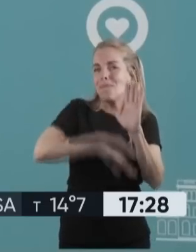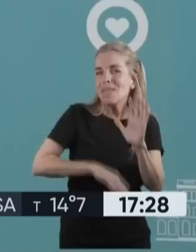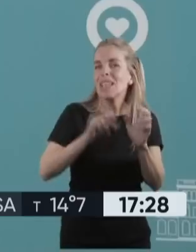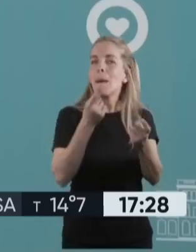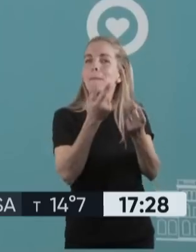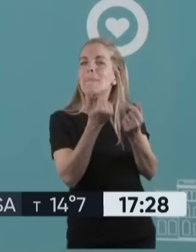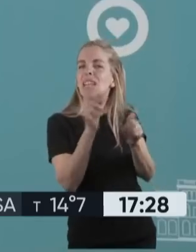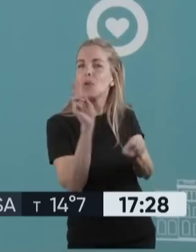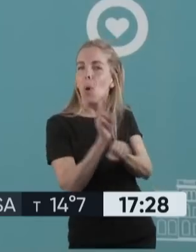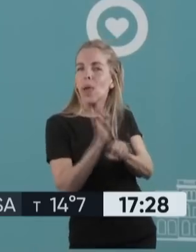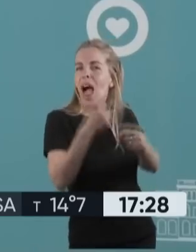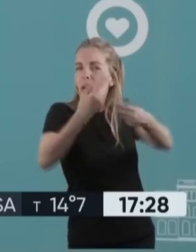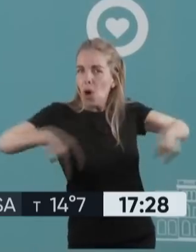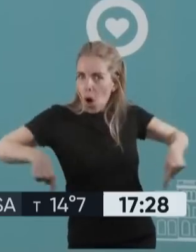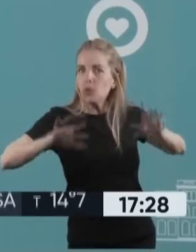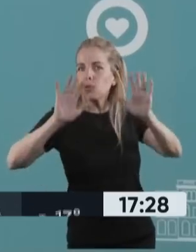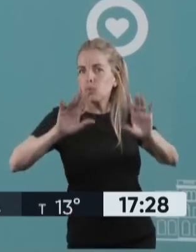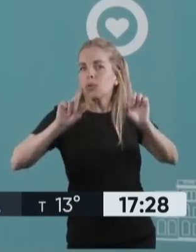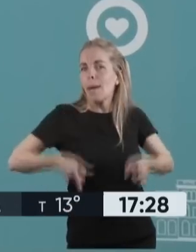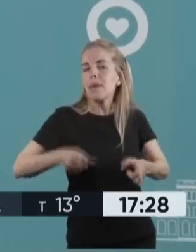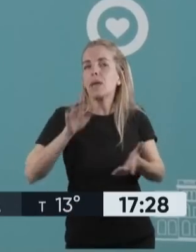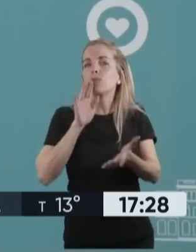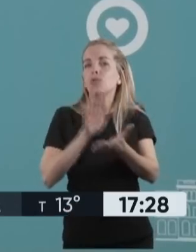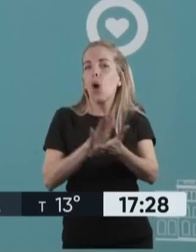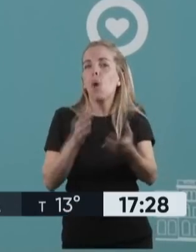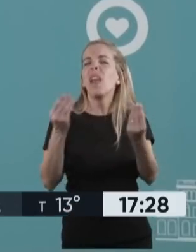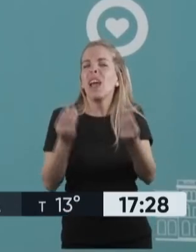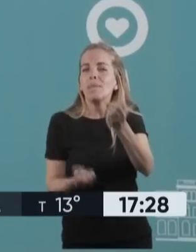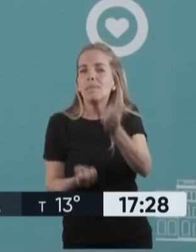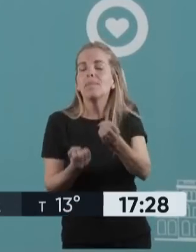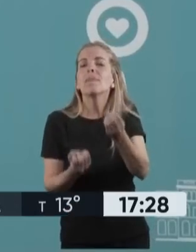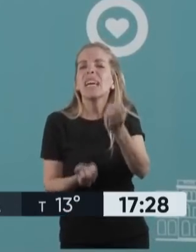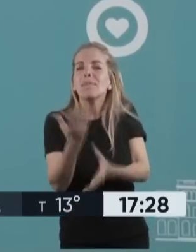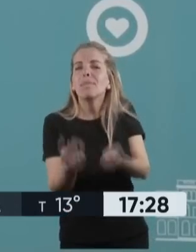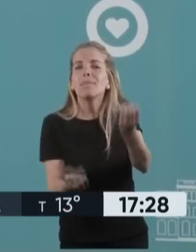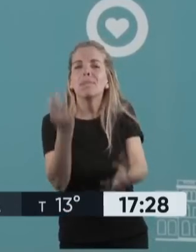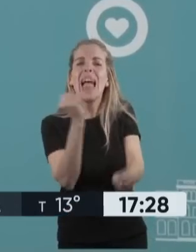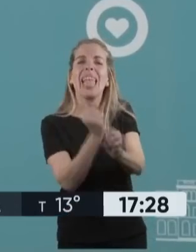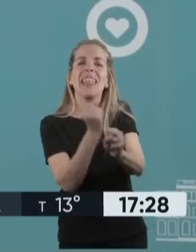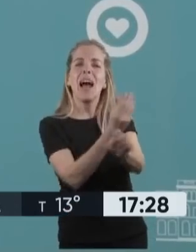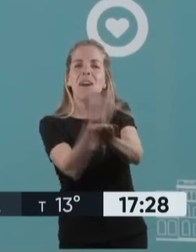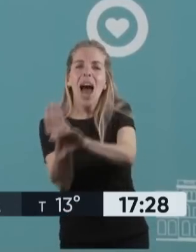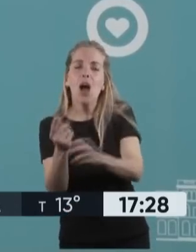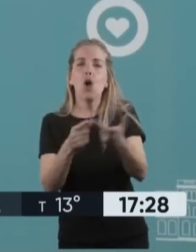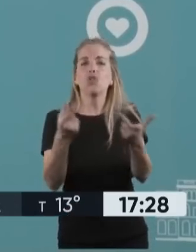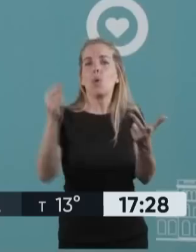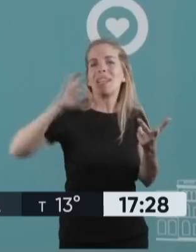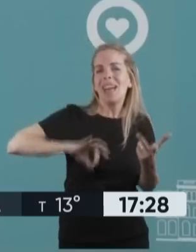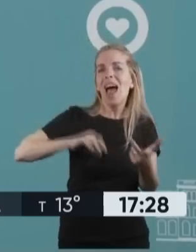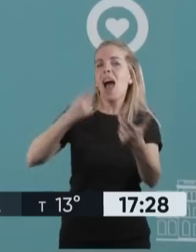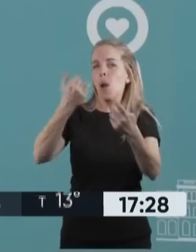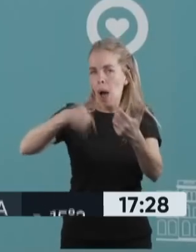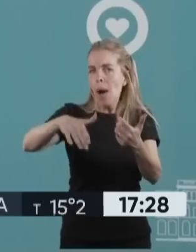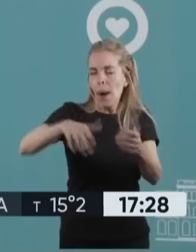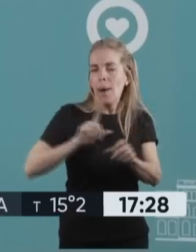la Secretaría de Comercio, pero también con el crecimiento, con la creación de empleo, con el ajuste de los salarios y con todas aquellas medidas